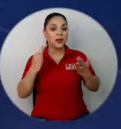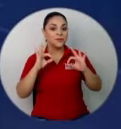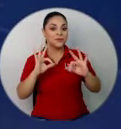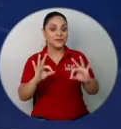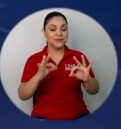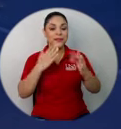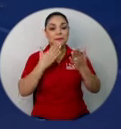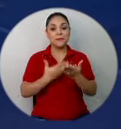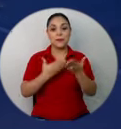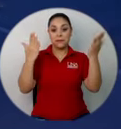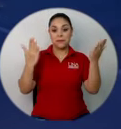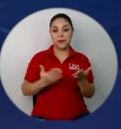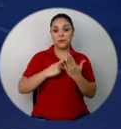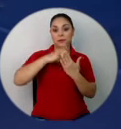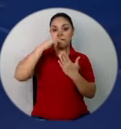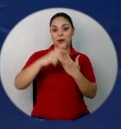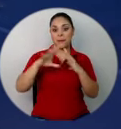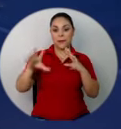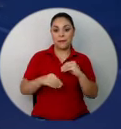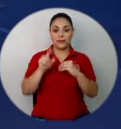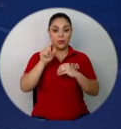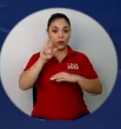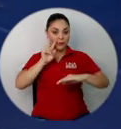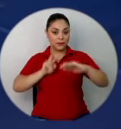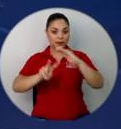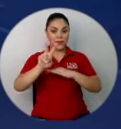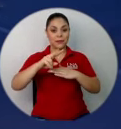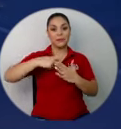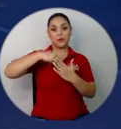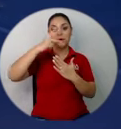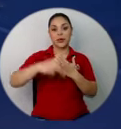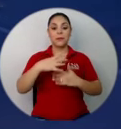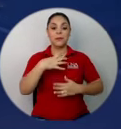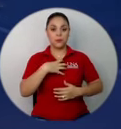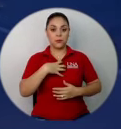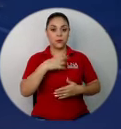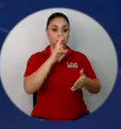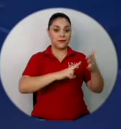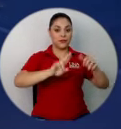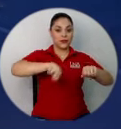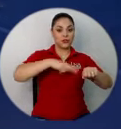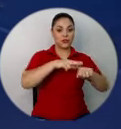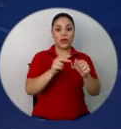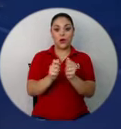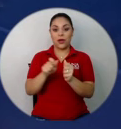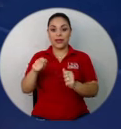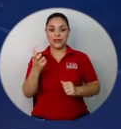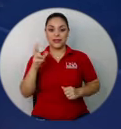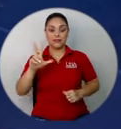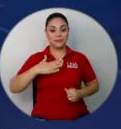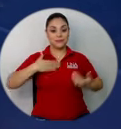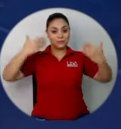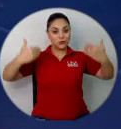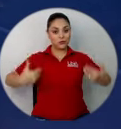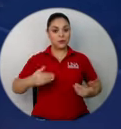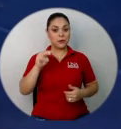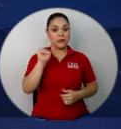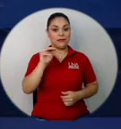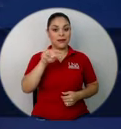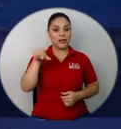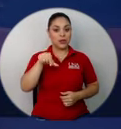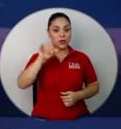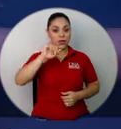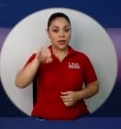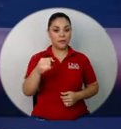tal? Bienvenidos a una edición más de Una Mirada, el programa de la Universidad Nacional y CINART S.A. Mi nombre es Maribel Quiroz Jara y hoy